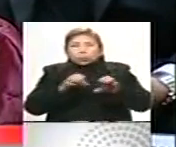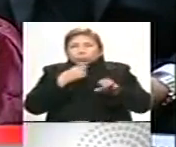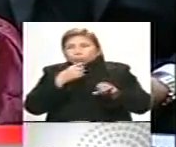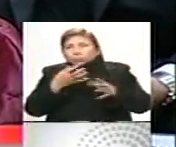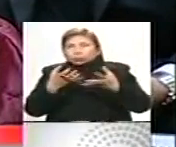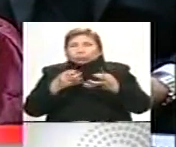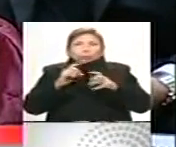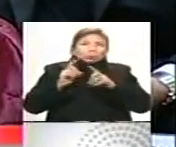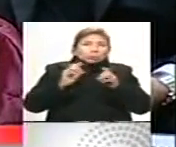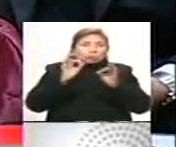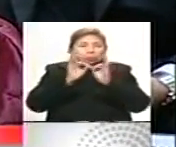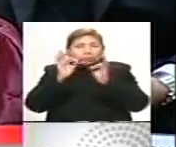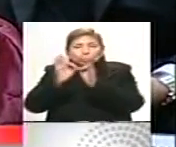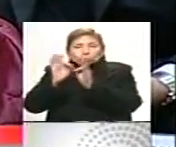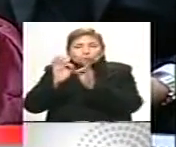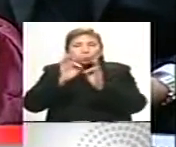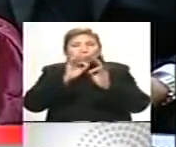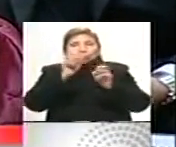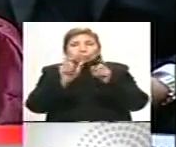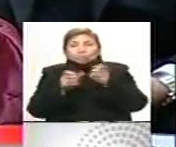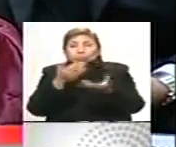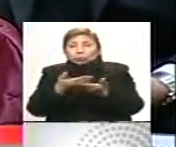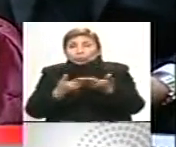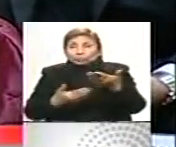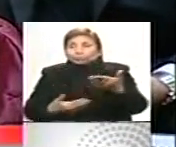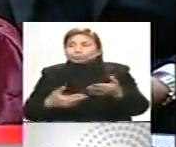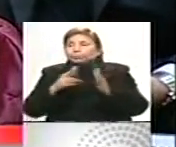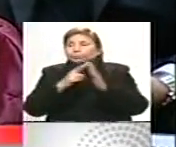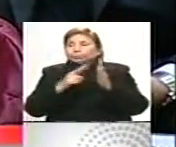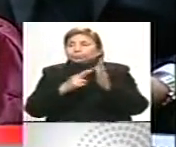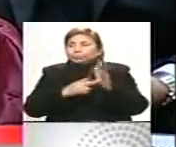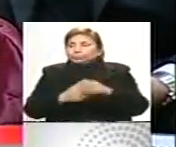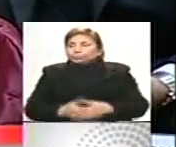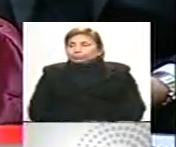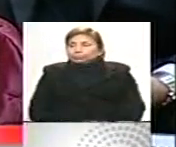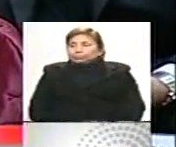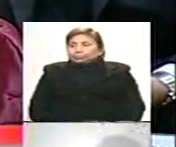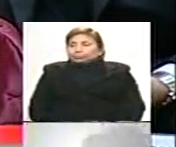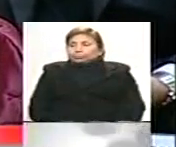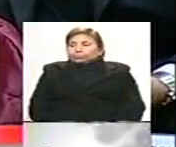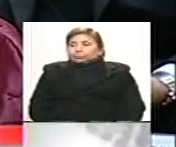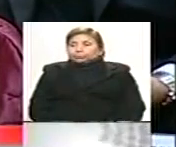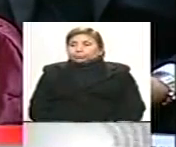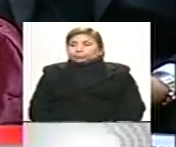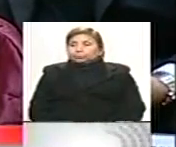hacer algunas puntualizaciones sobre estos requisitos.